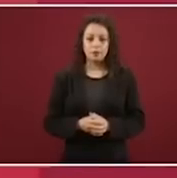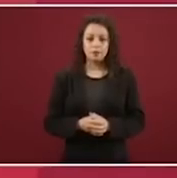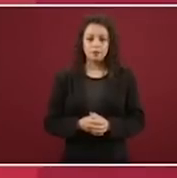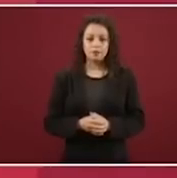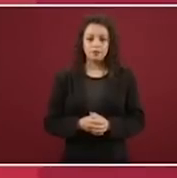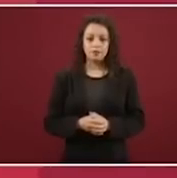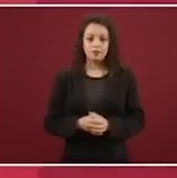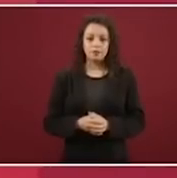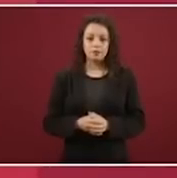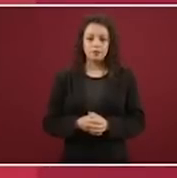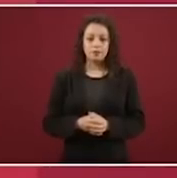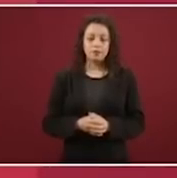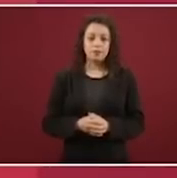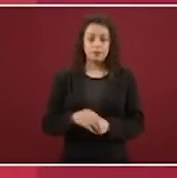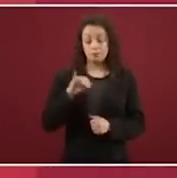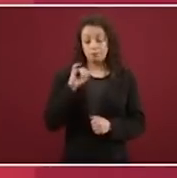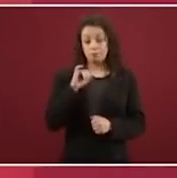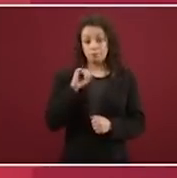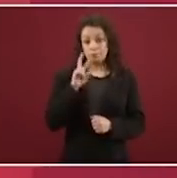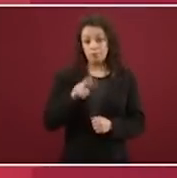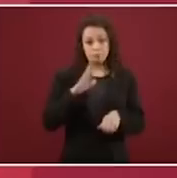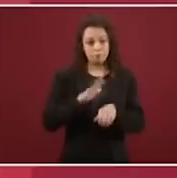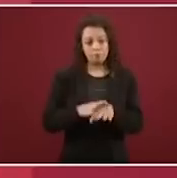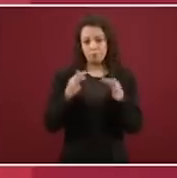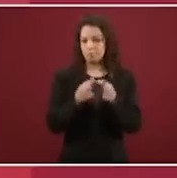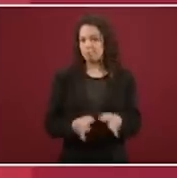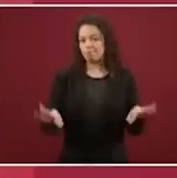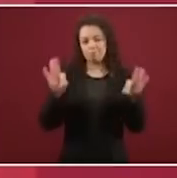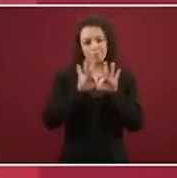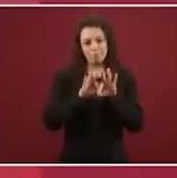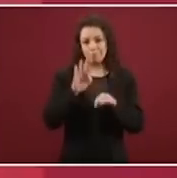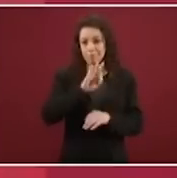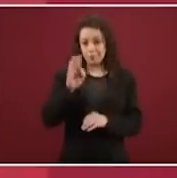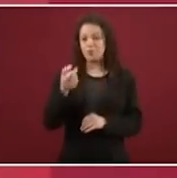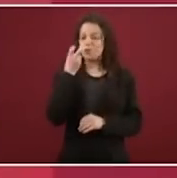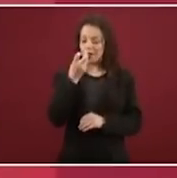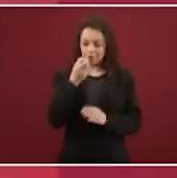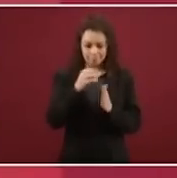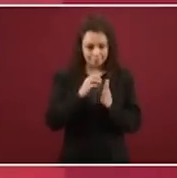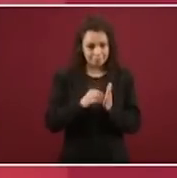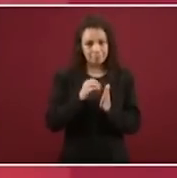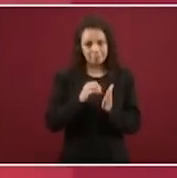Desde luego, las más importantes,